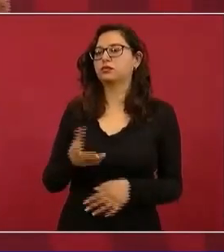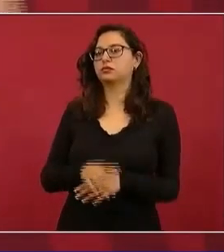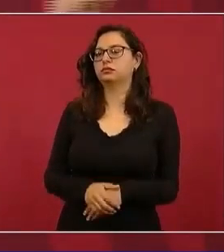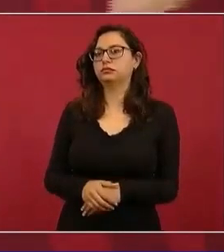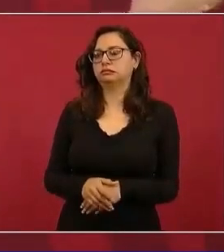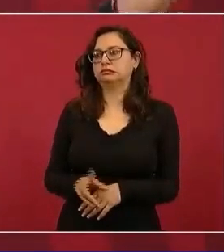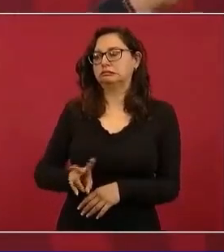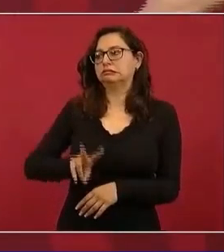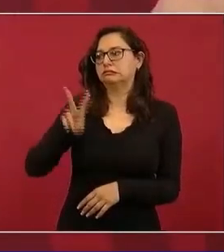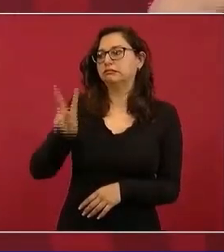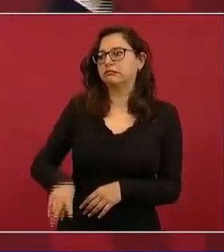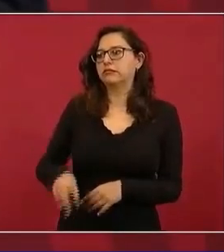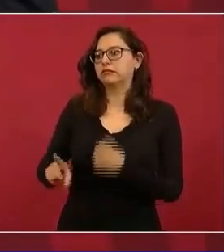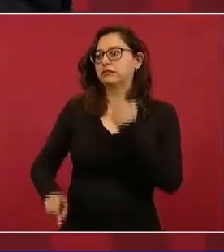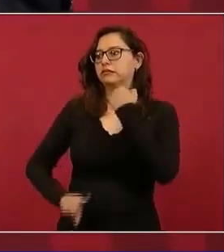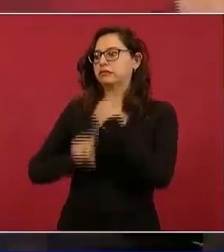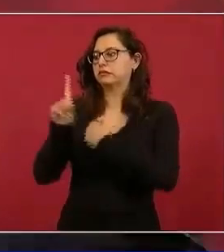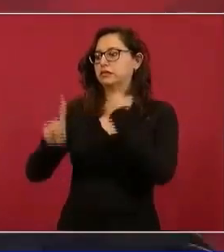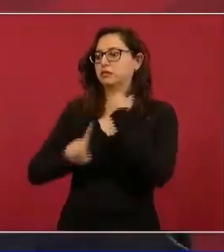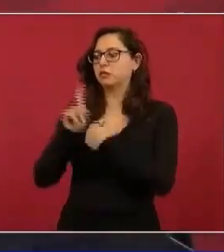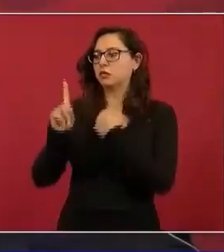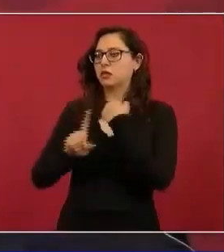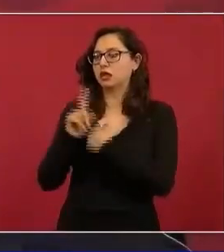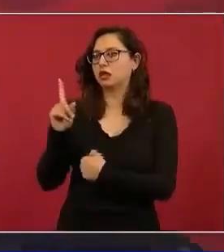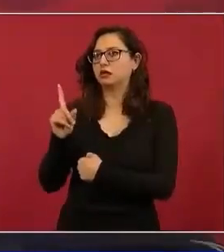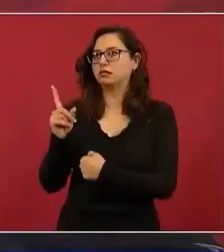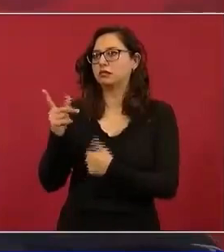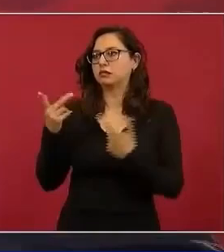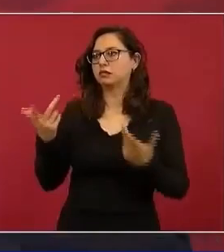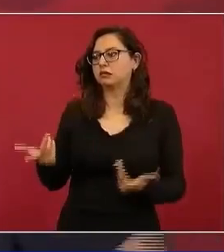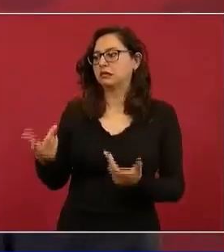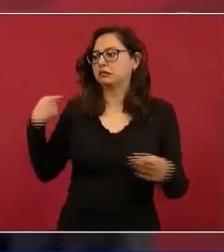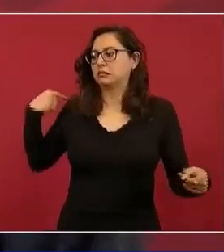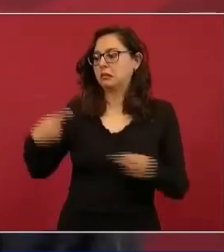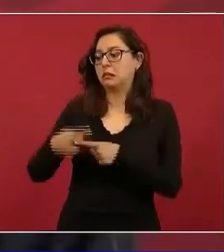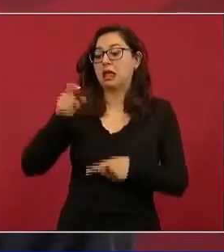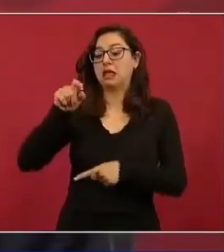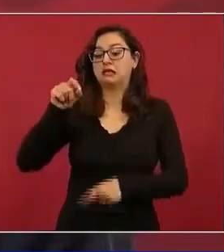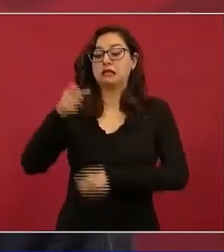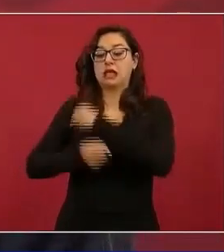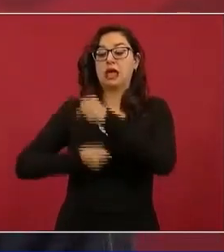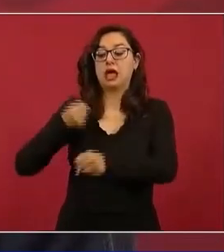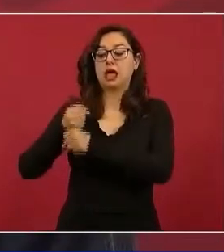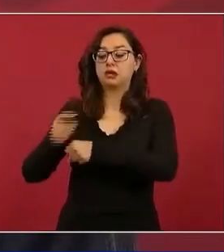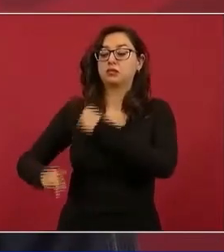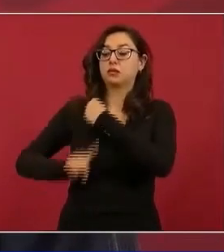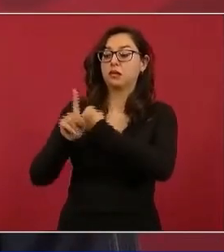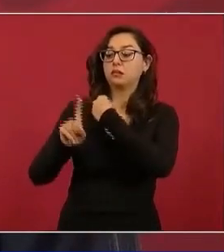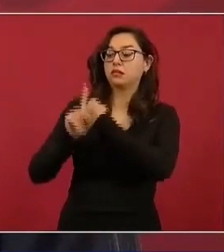se resolvió un problema de 20 años.